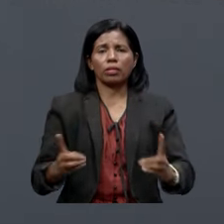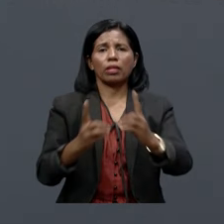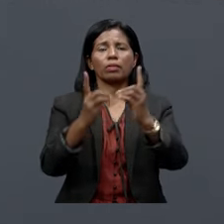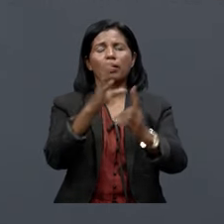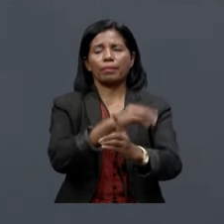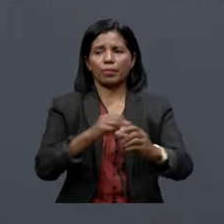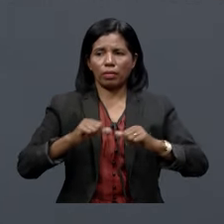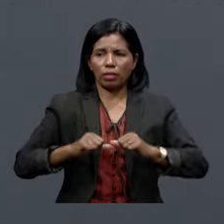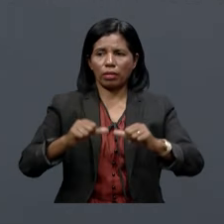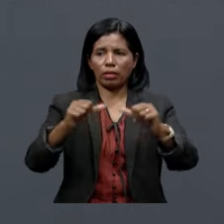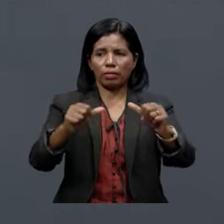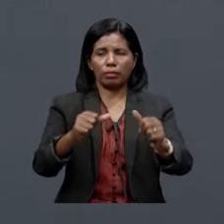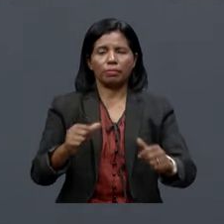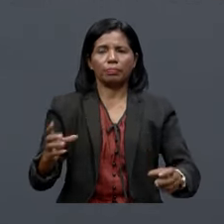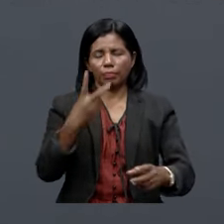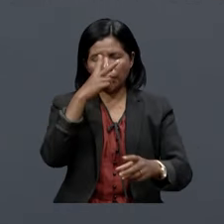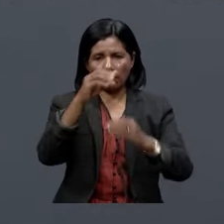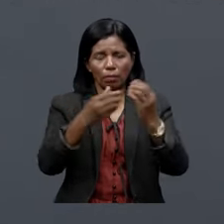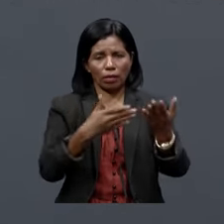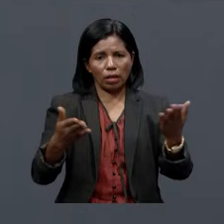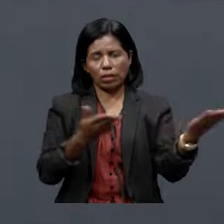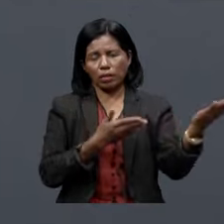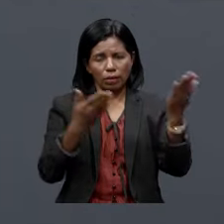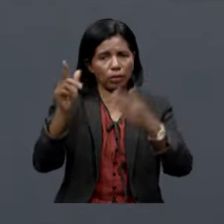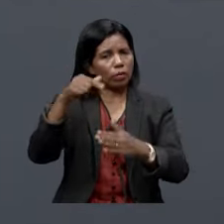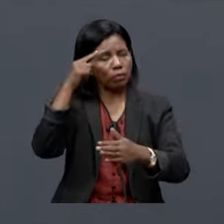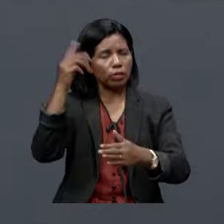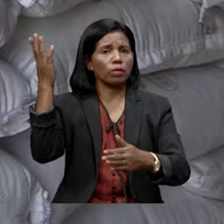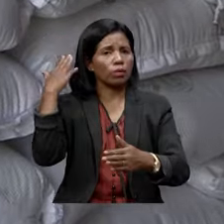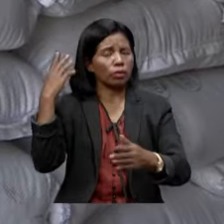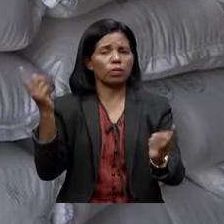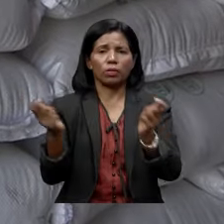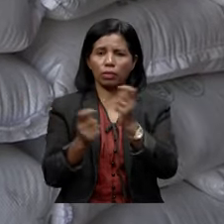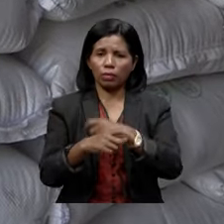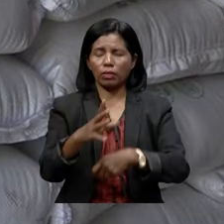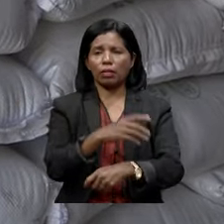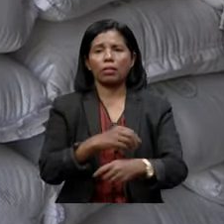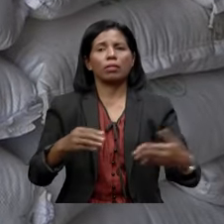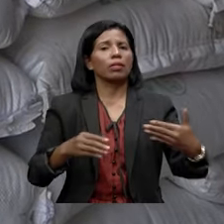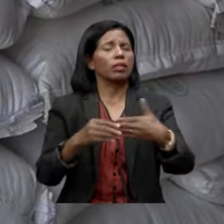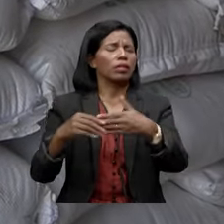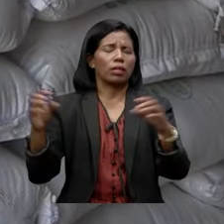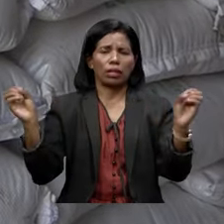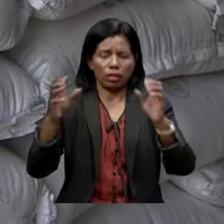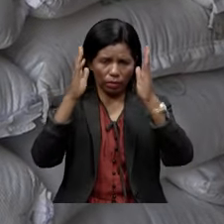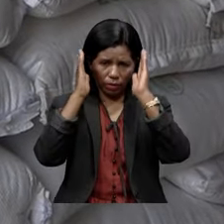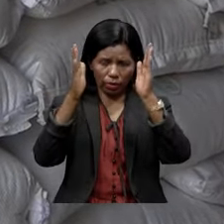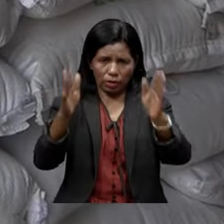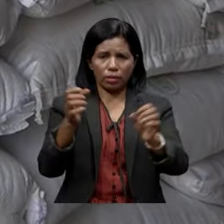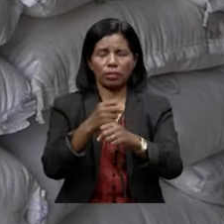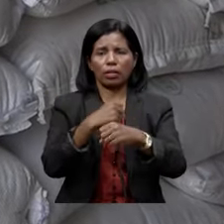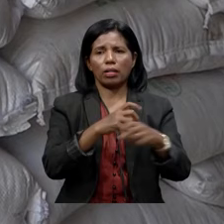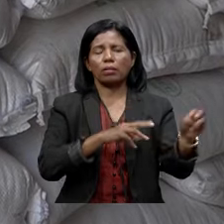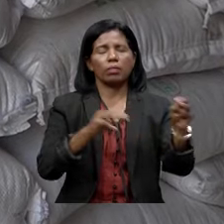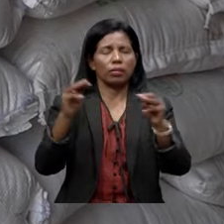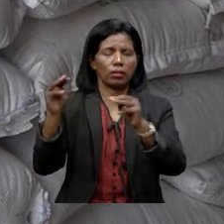se continua depende da importação, governo sira ne durante ne troca malo kairukun, la iha seriedade, o de halu mudança